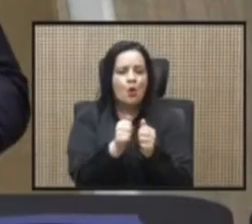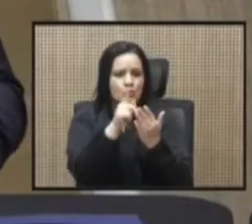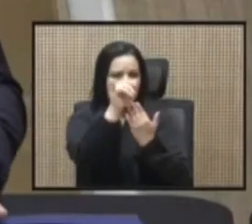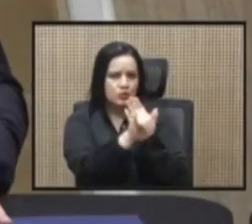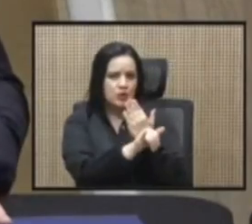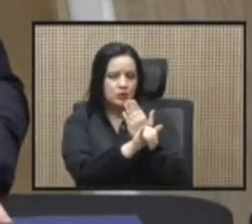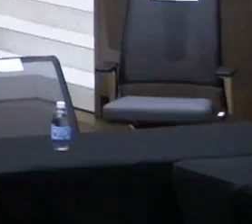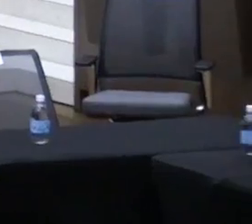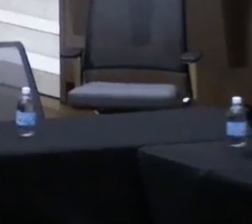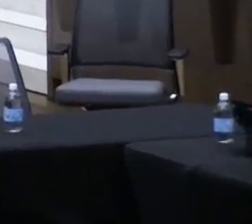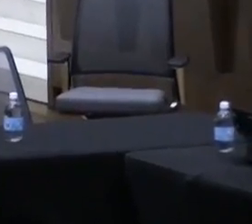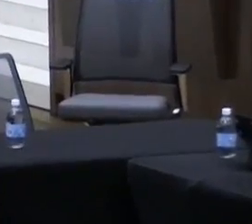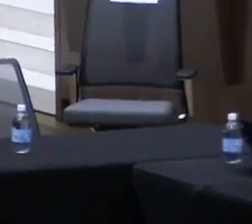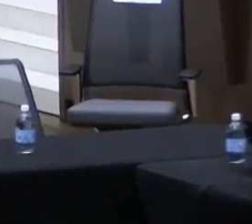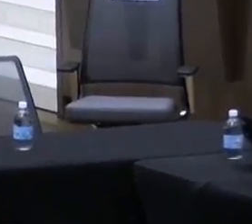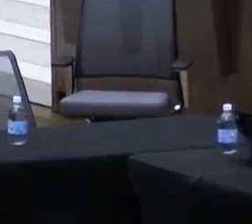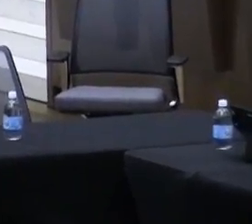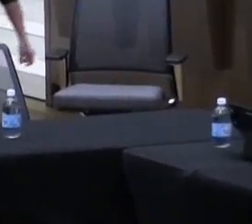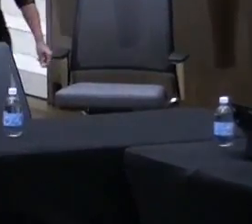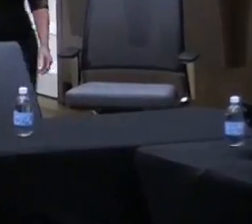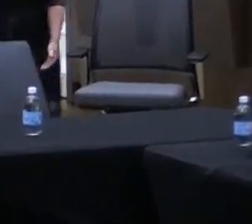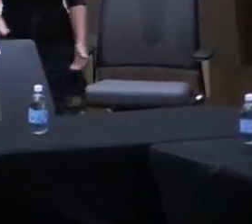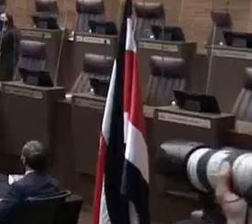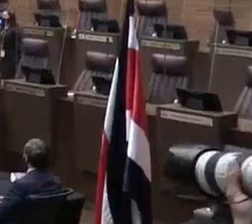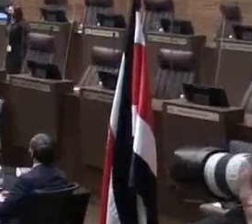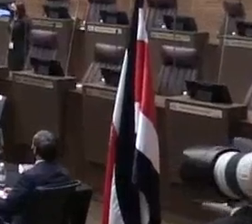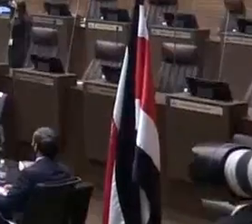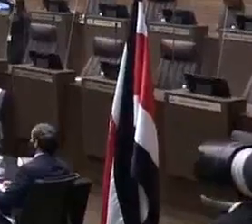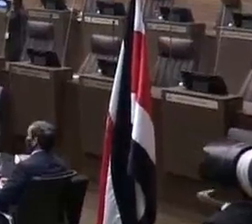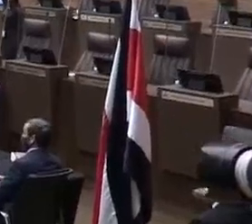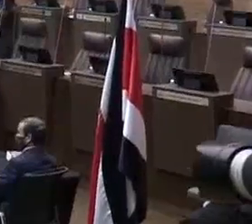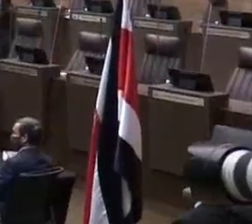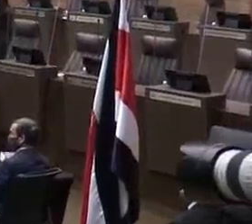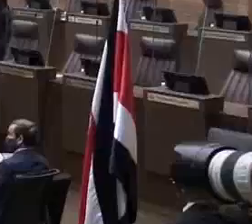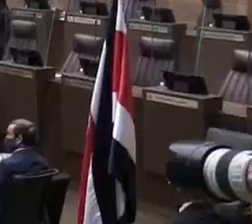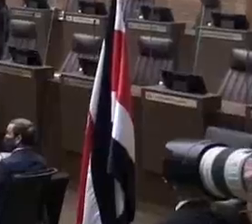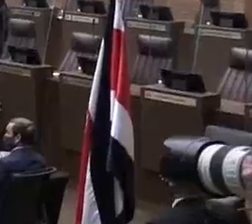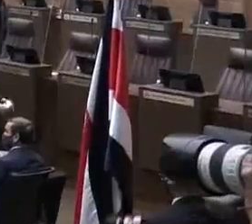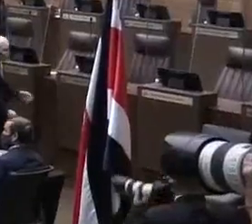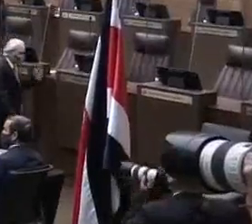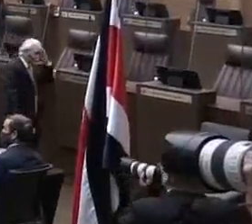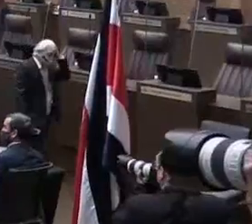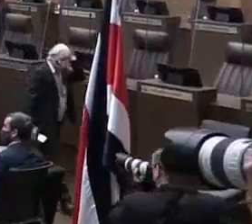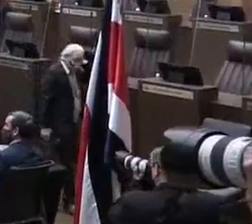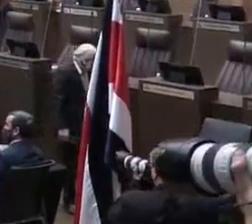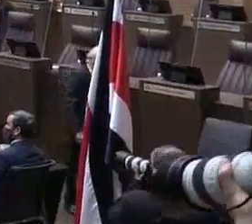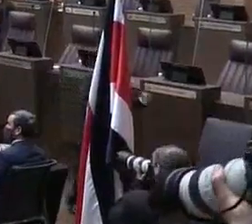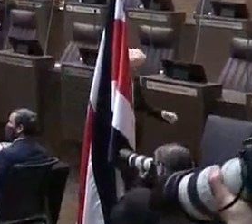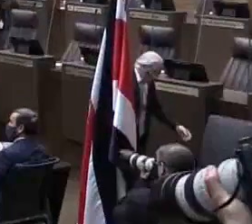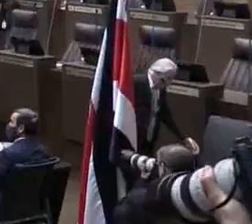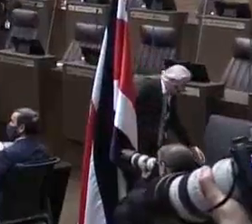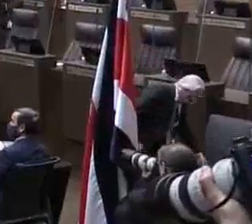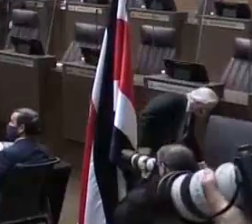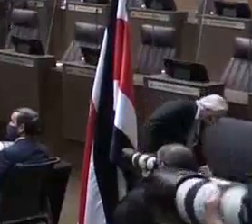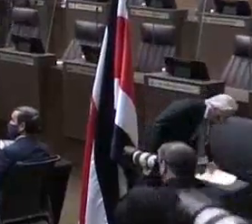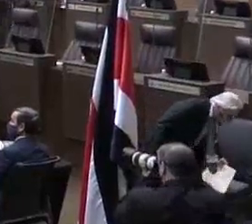desarrollaron la comisión legislativa investiga la upat creada mediante un decreto publicado el 17 de febrero